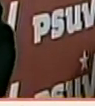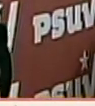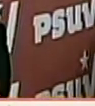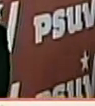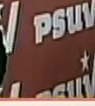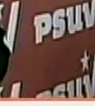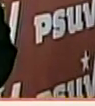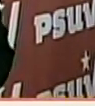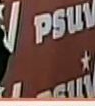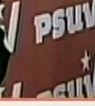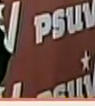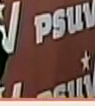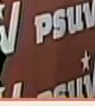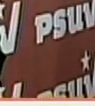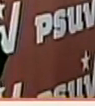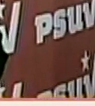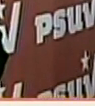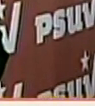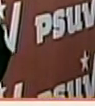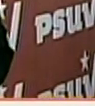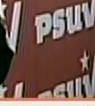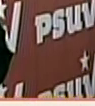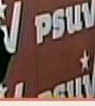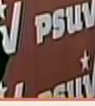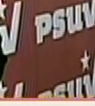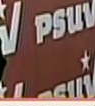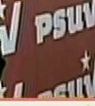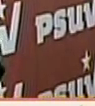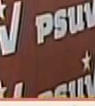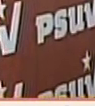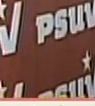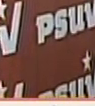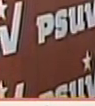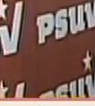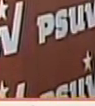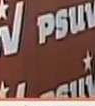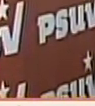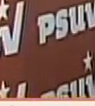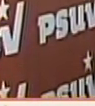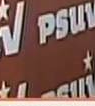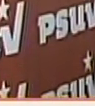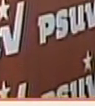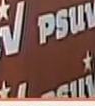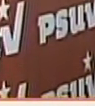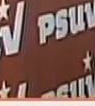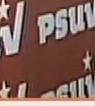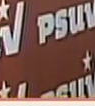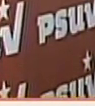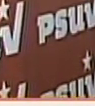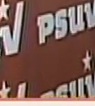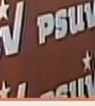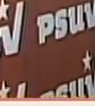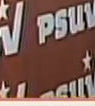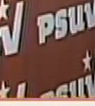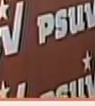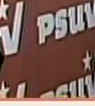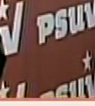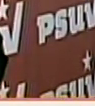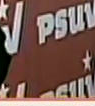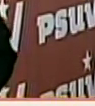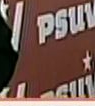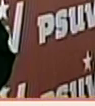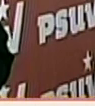1.174.836 nuevos militantes en la Tolda Roja para llegar a una cifra histórica de 7 millones de personas registradas en el